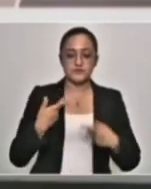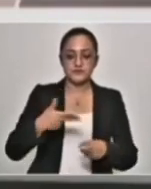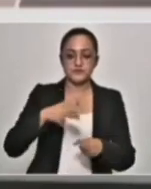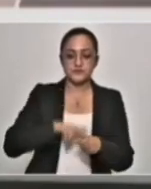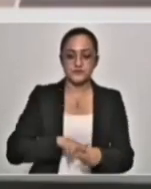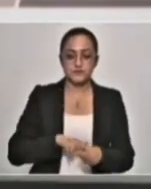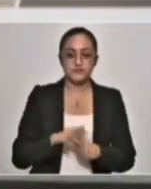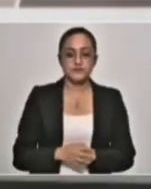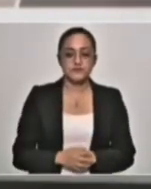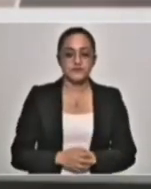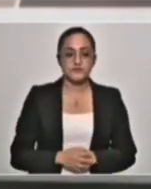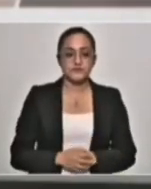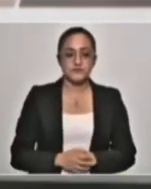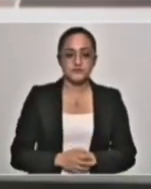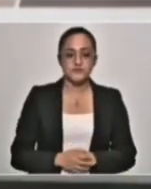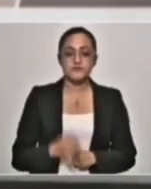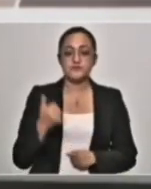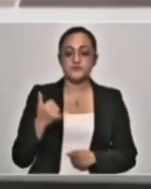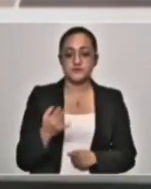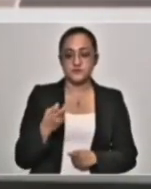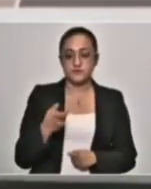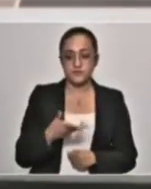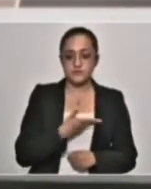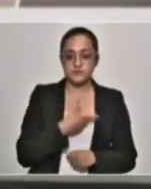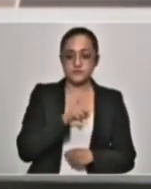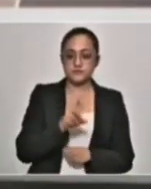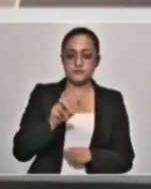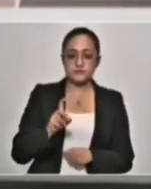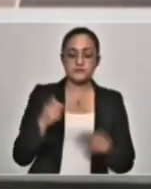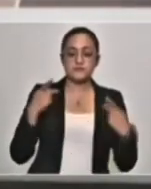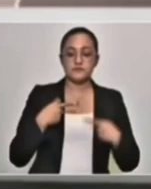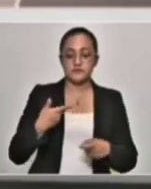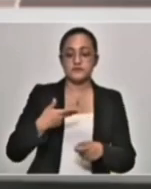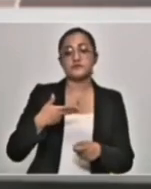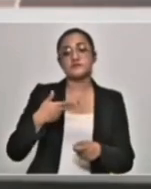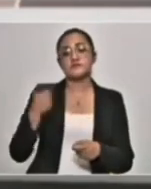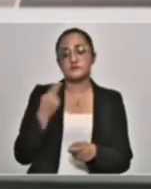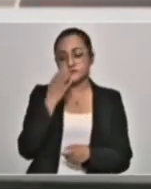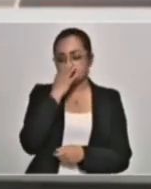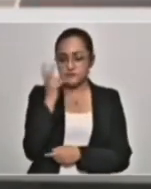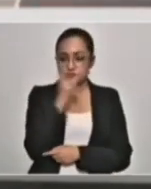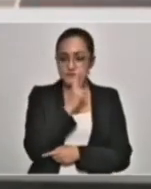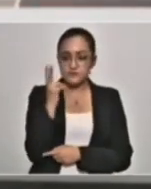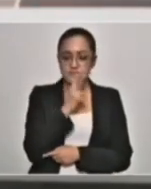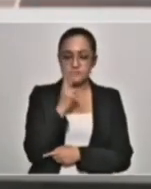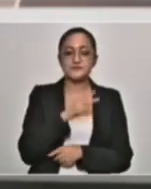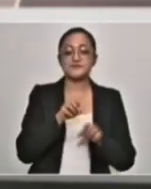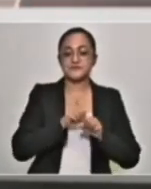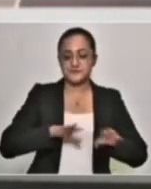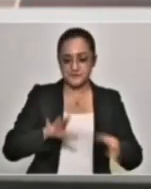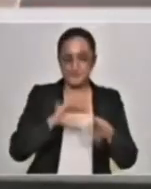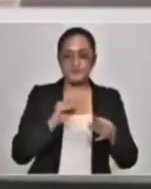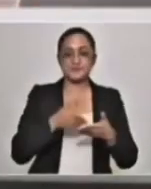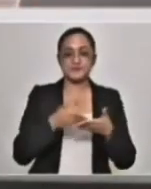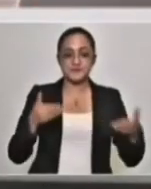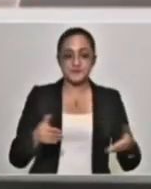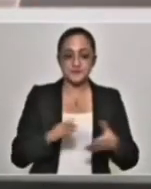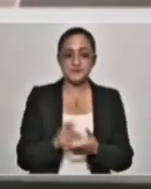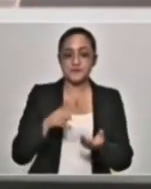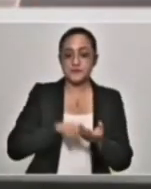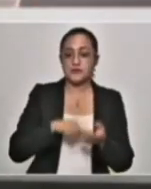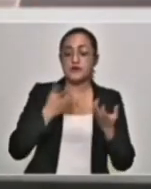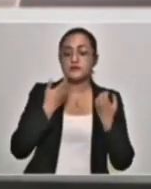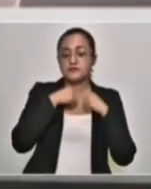pacientes hospitalizados y de ellos 130 requieren de ventilación mecánica asistida. Están distribuidos de la siguiente manera: en la